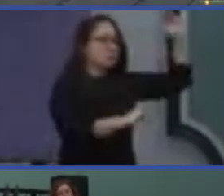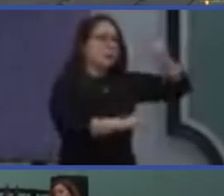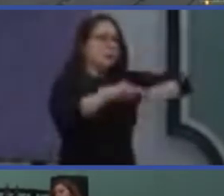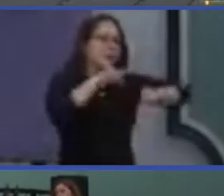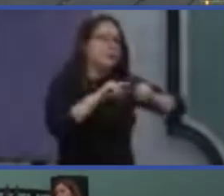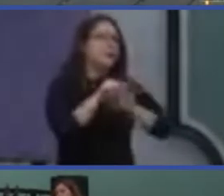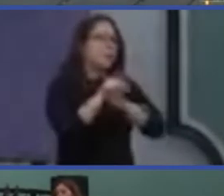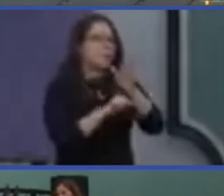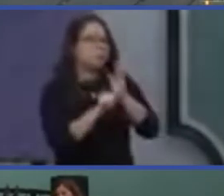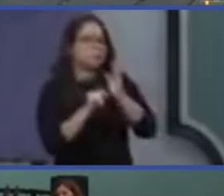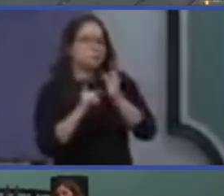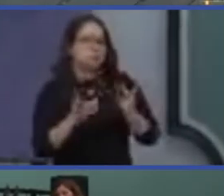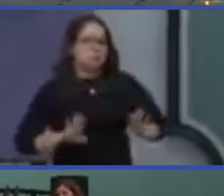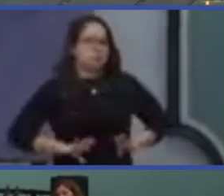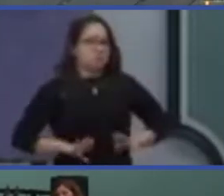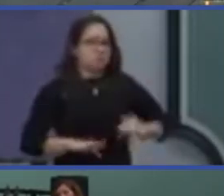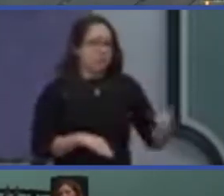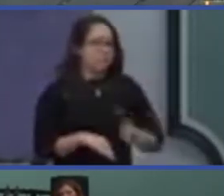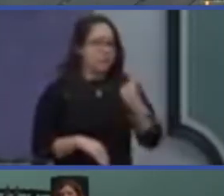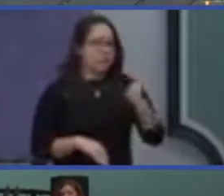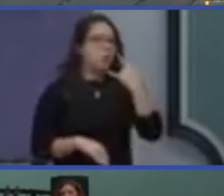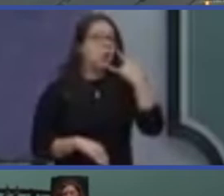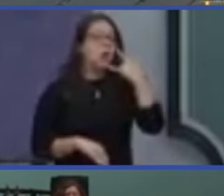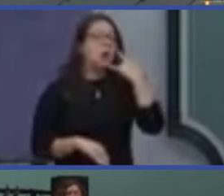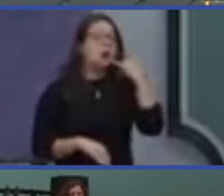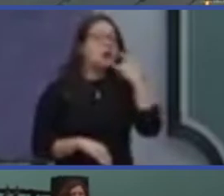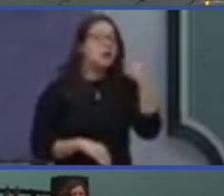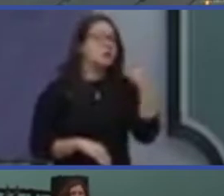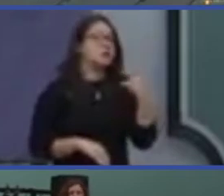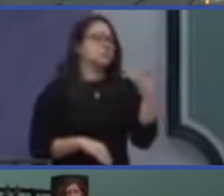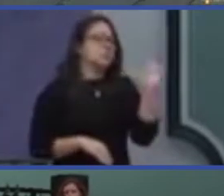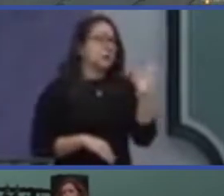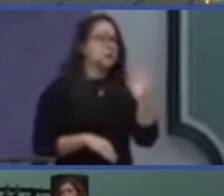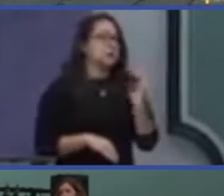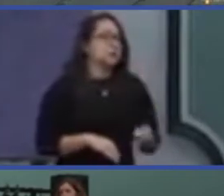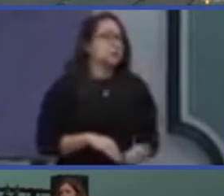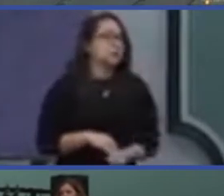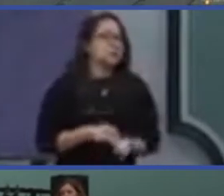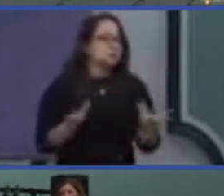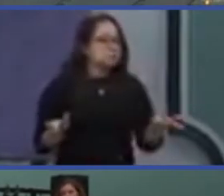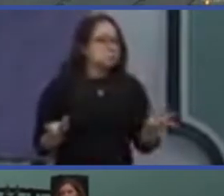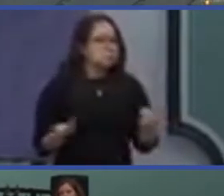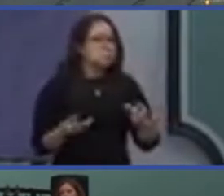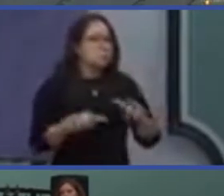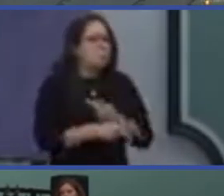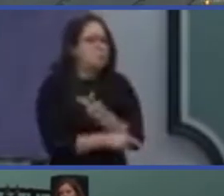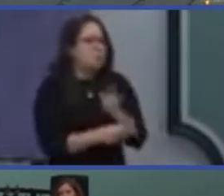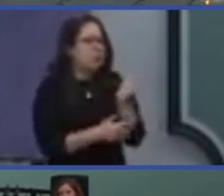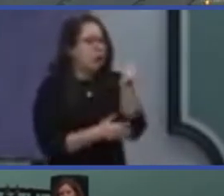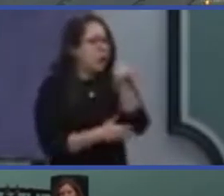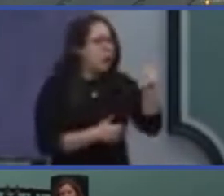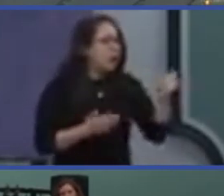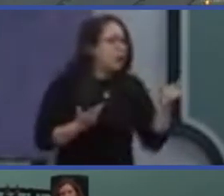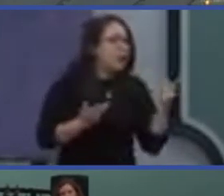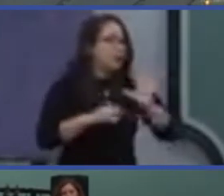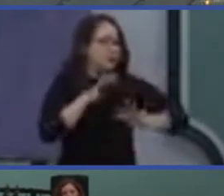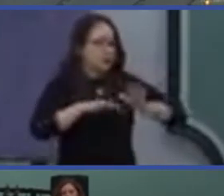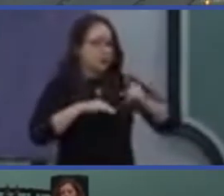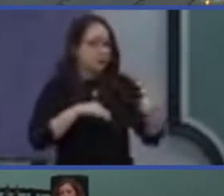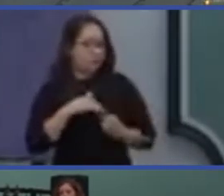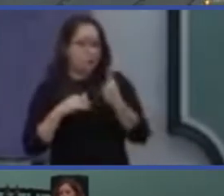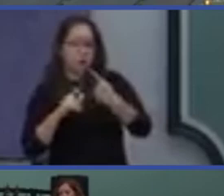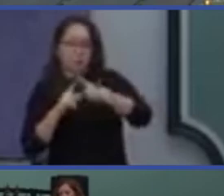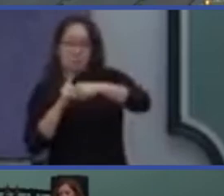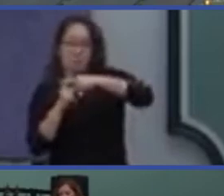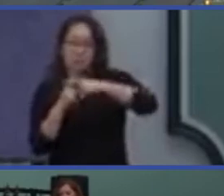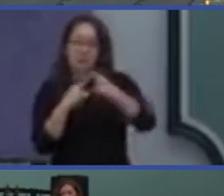infinito son muy raras y entonces uno tendría que ver cada caso que pasa porque hay veces que sumamos infinitos del mismo tamaño